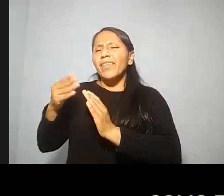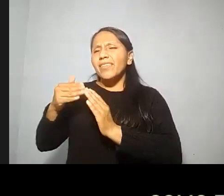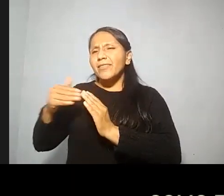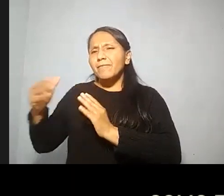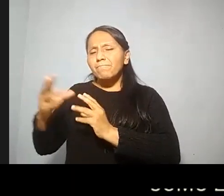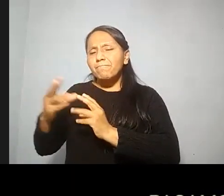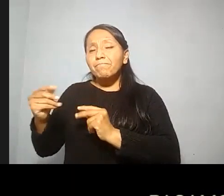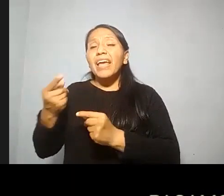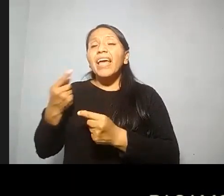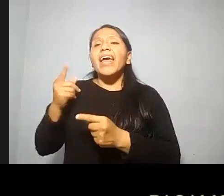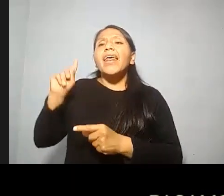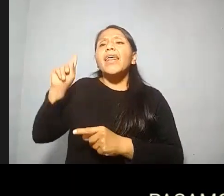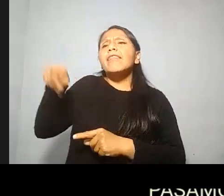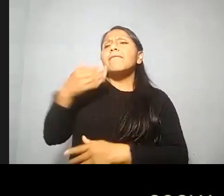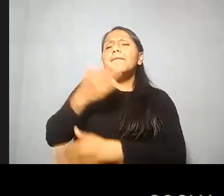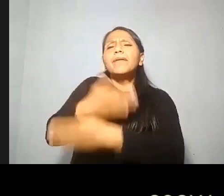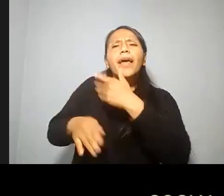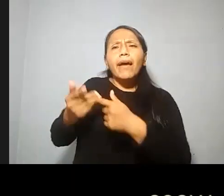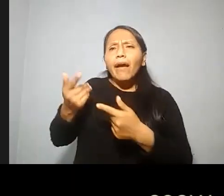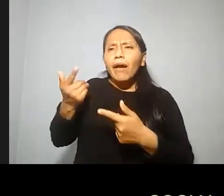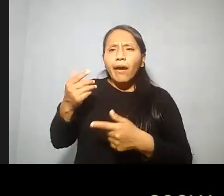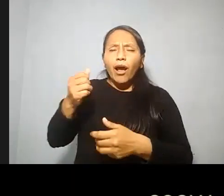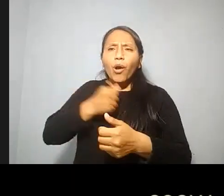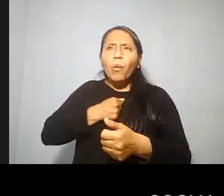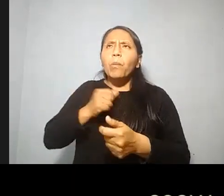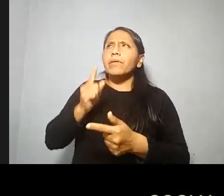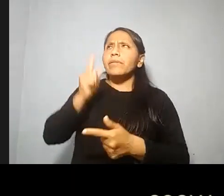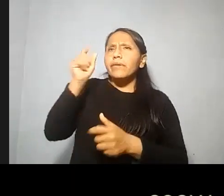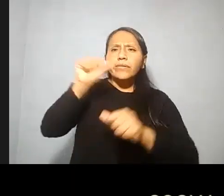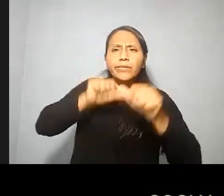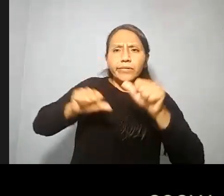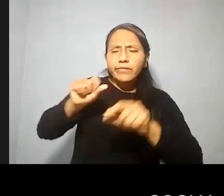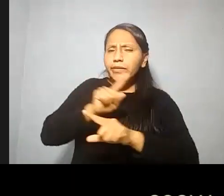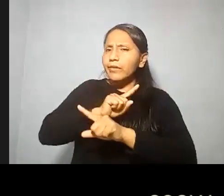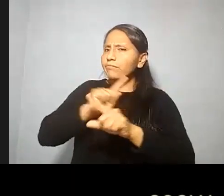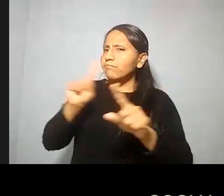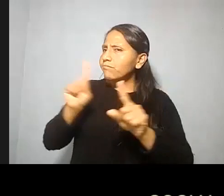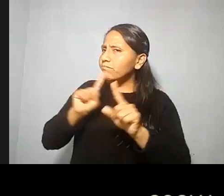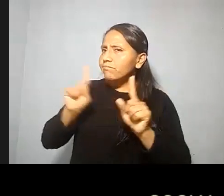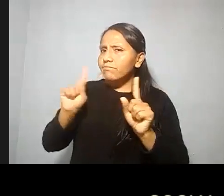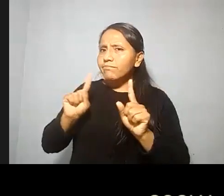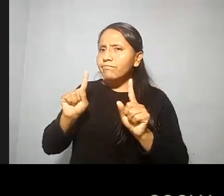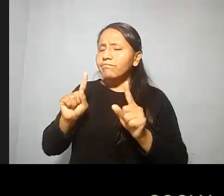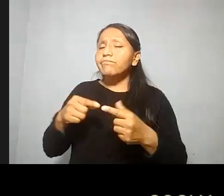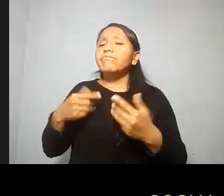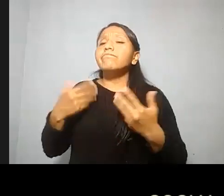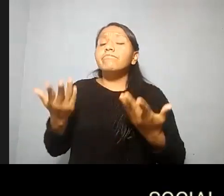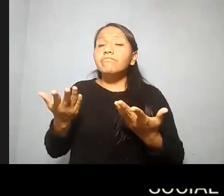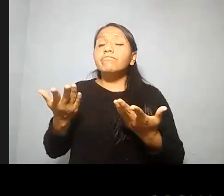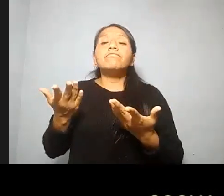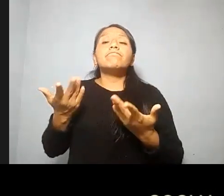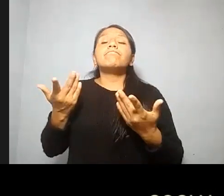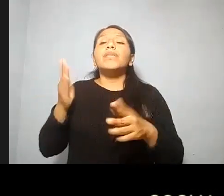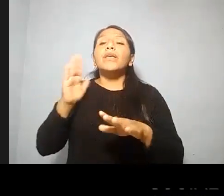la discapacidad no son religiosas ni científicas, sino